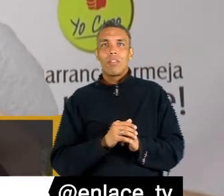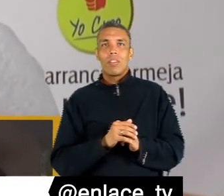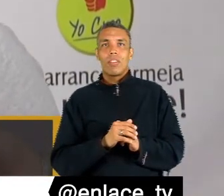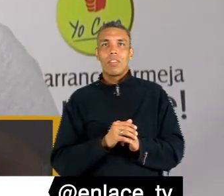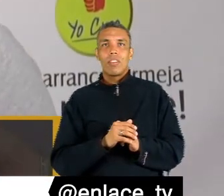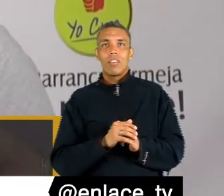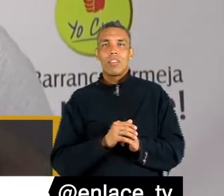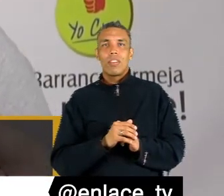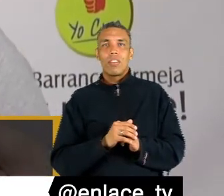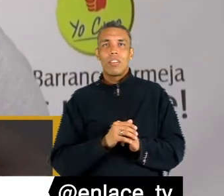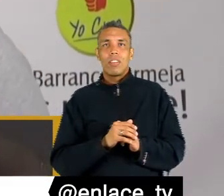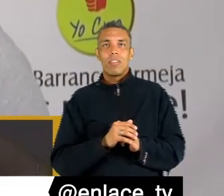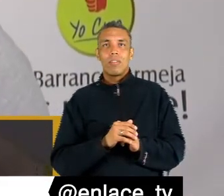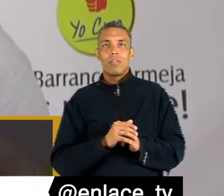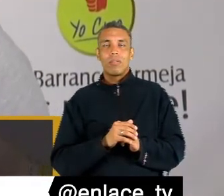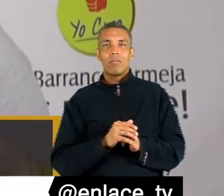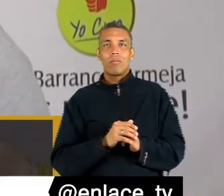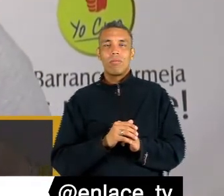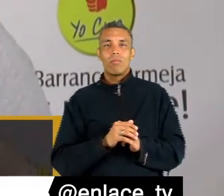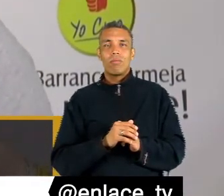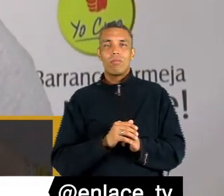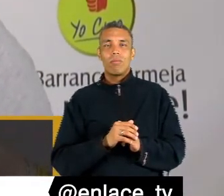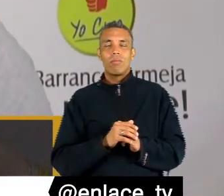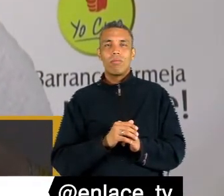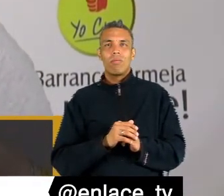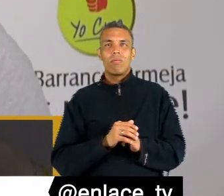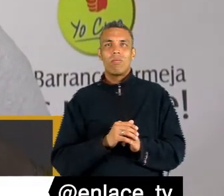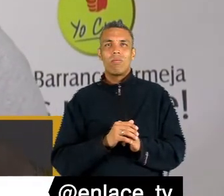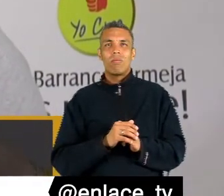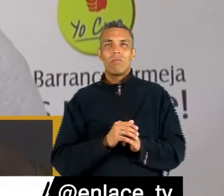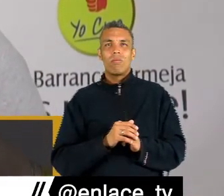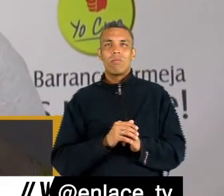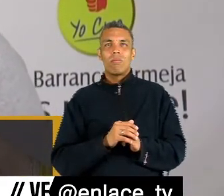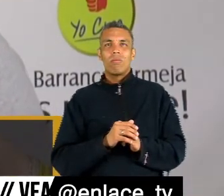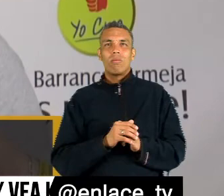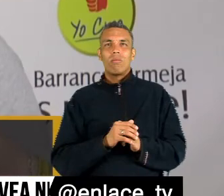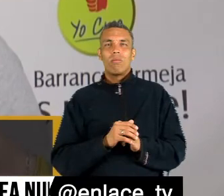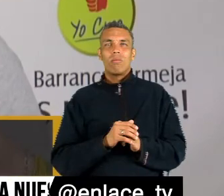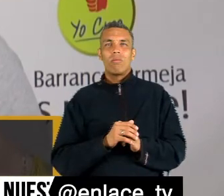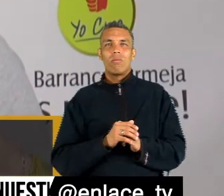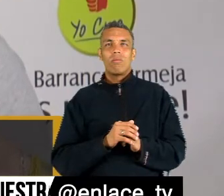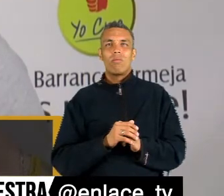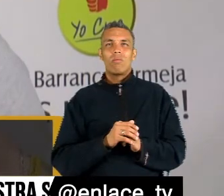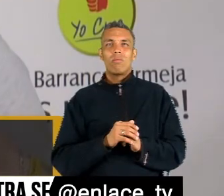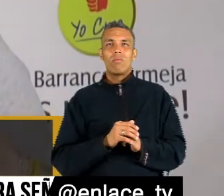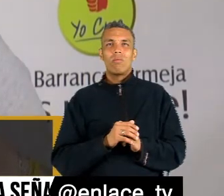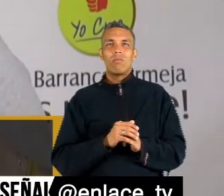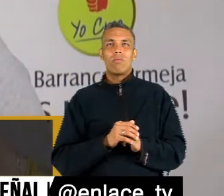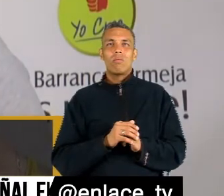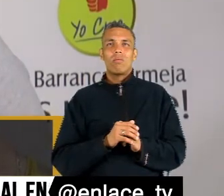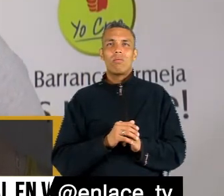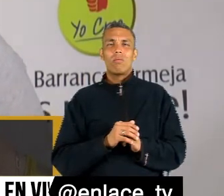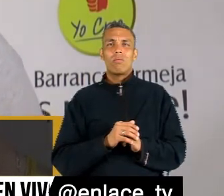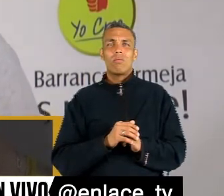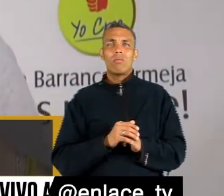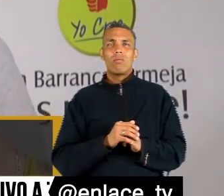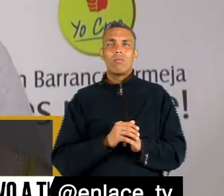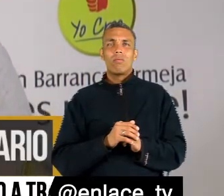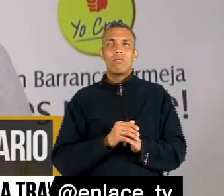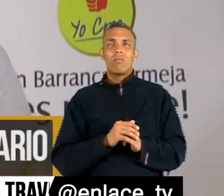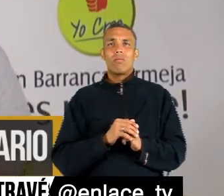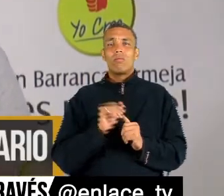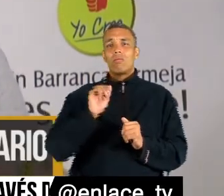de natación, que es una tristeza y una impotencia que siente uno ver que ya llevo 4 meses en el cargo y que